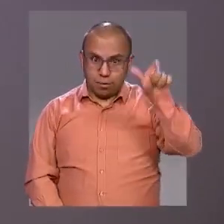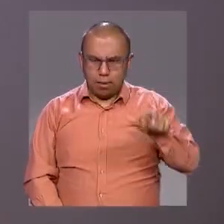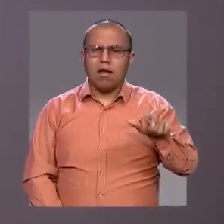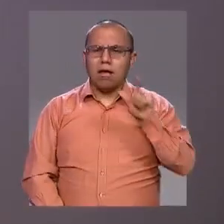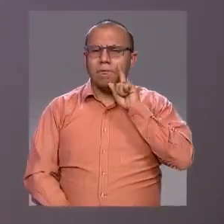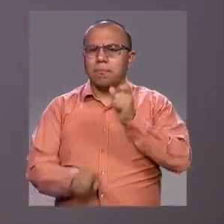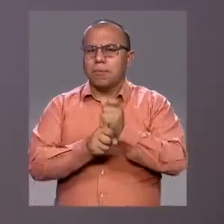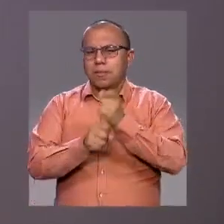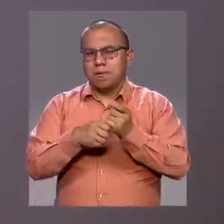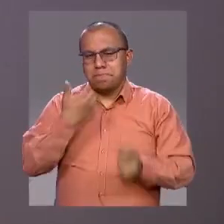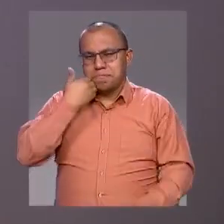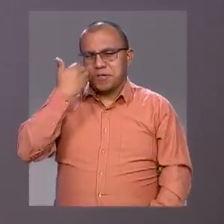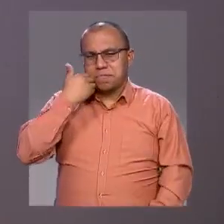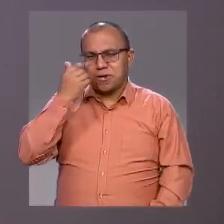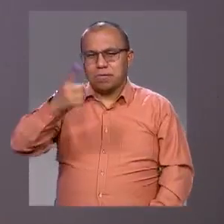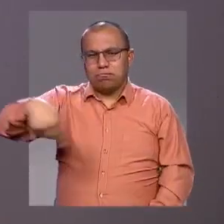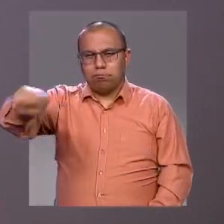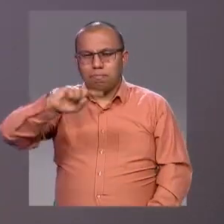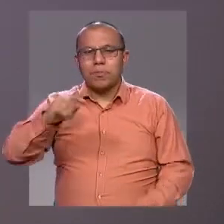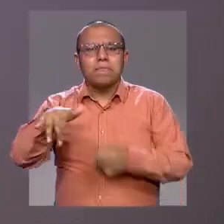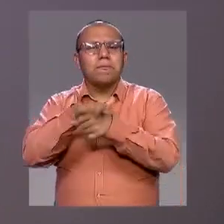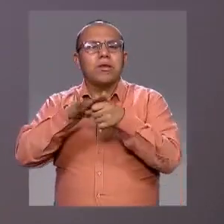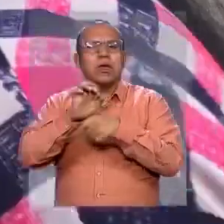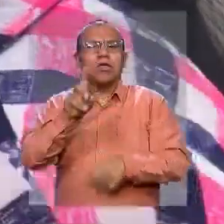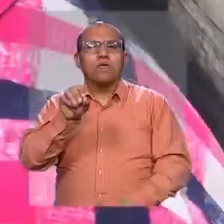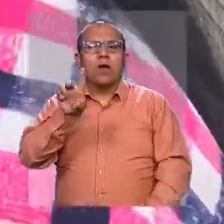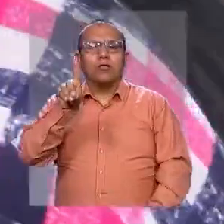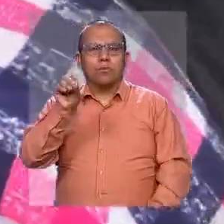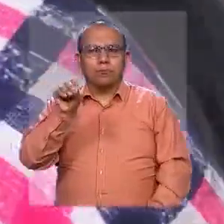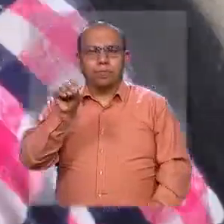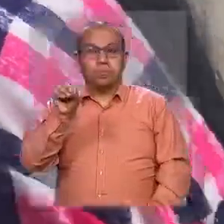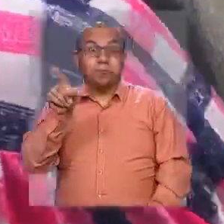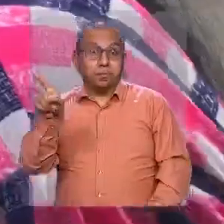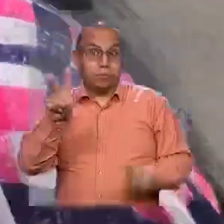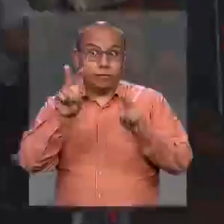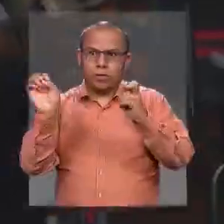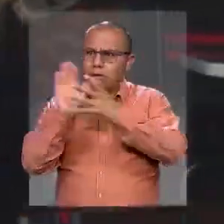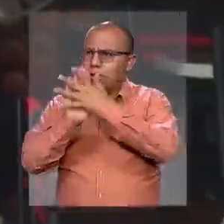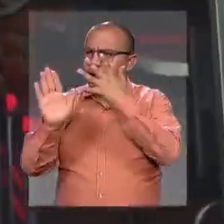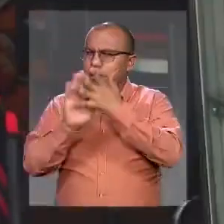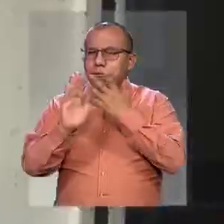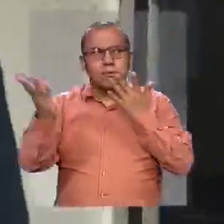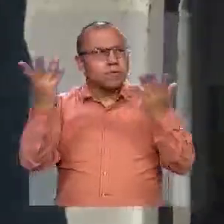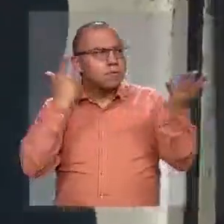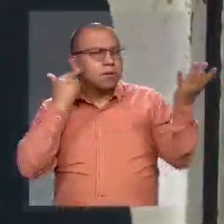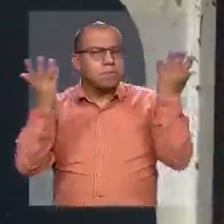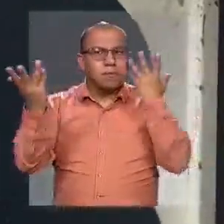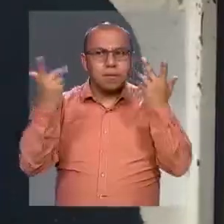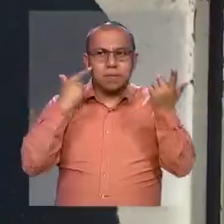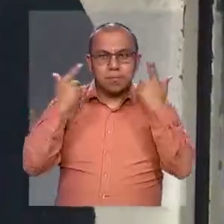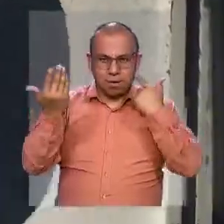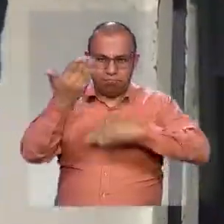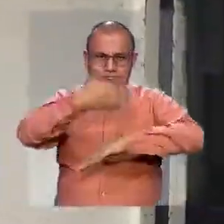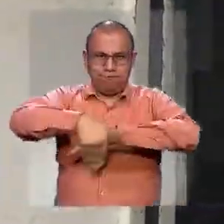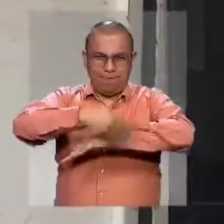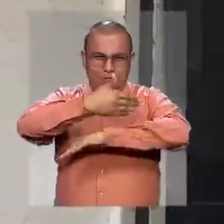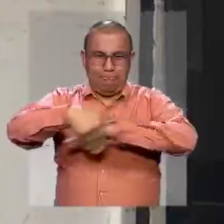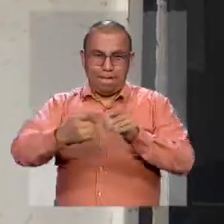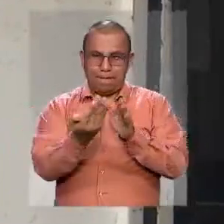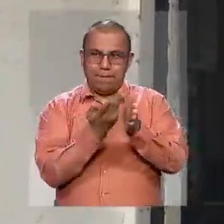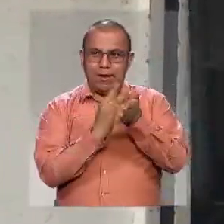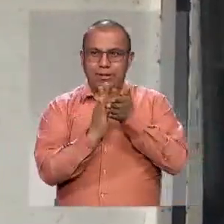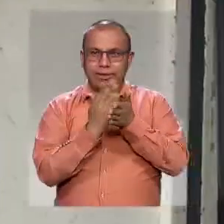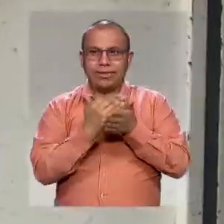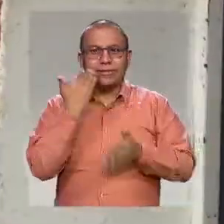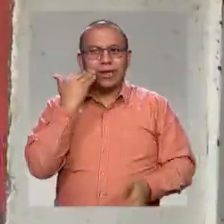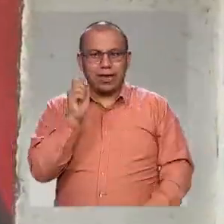trabaja por los adultos mayores del barrio Eduardo Santos. Escuchar hablar de doña Sonia Reynoso en las cuadras de la localidad Los Mártires es muy